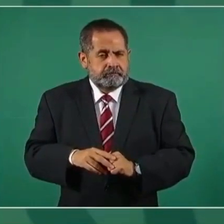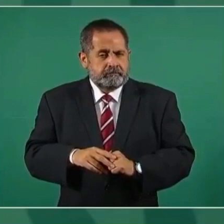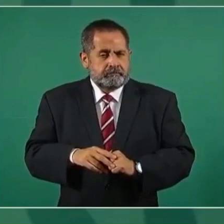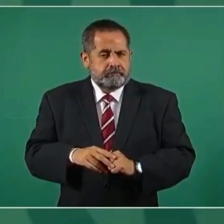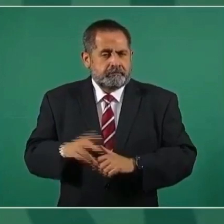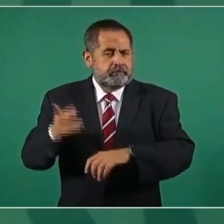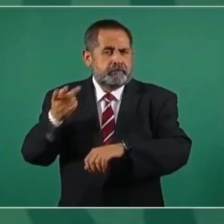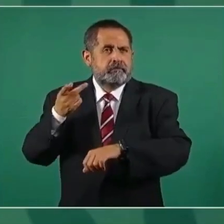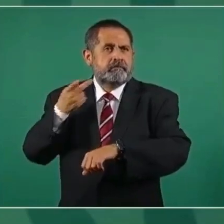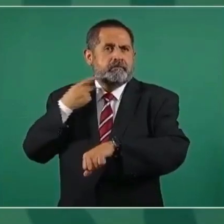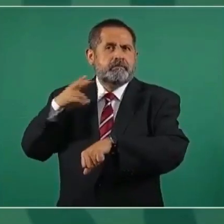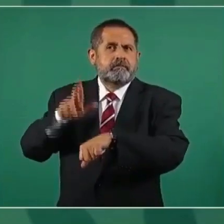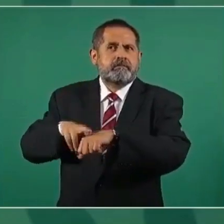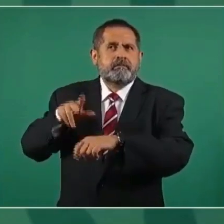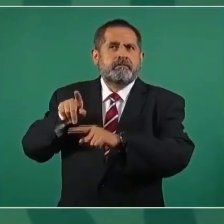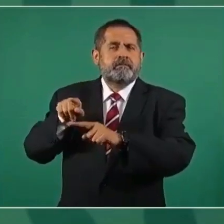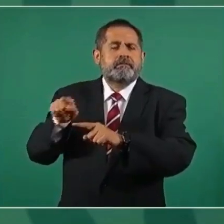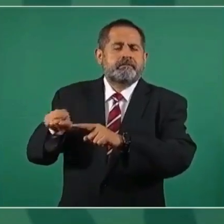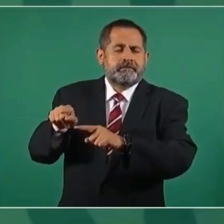Procuraduría